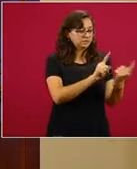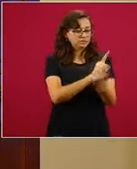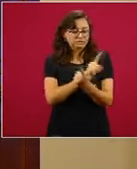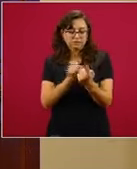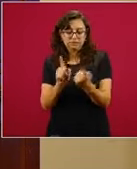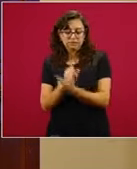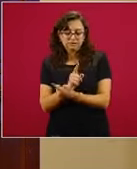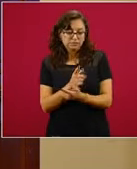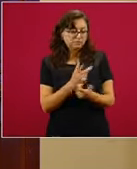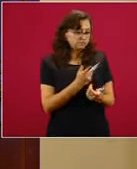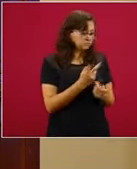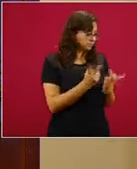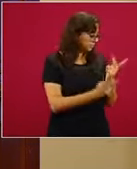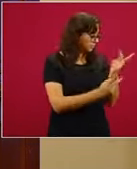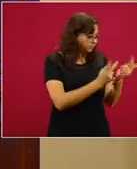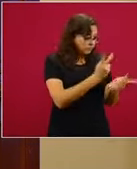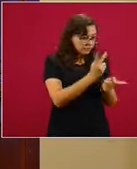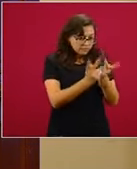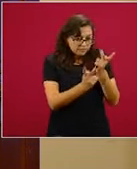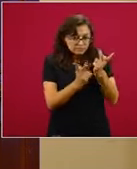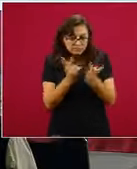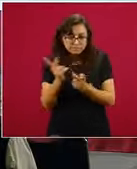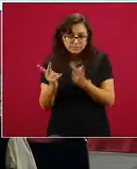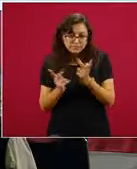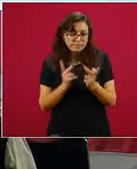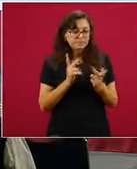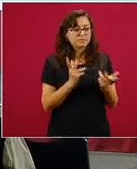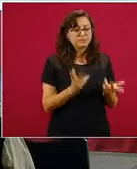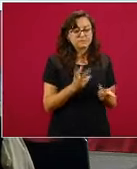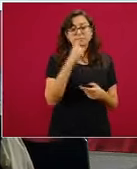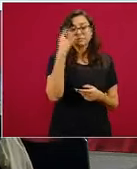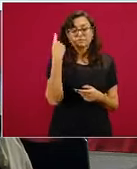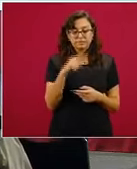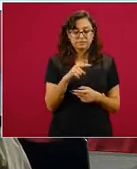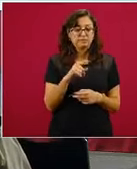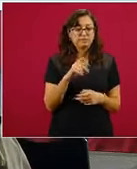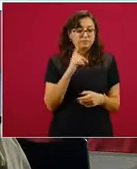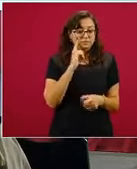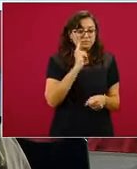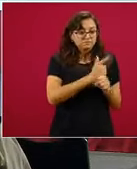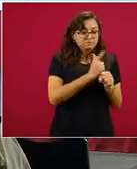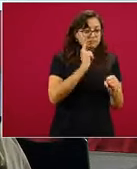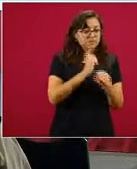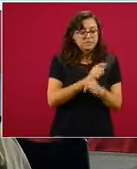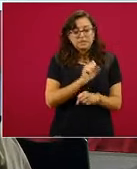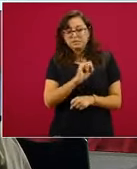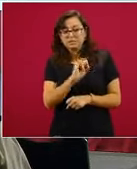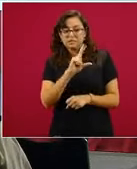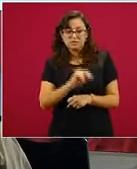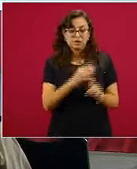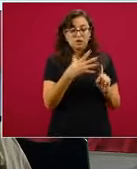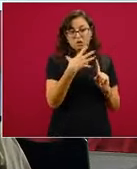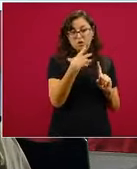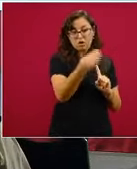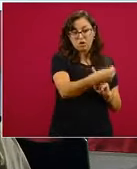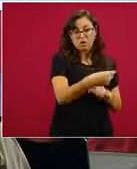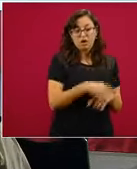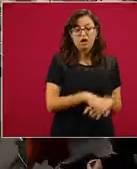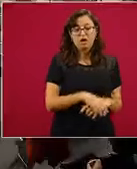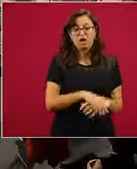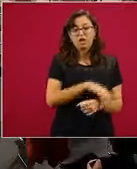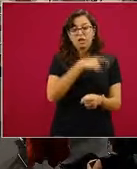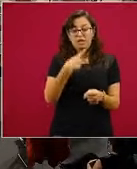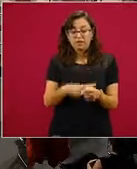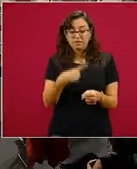alrededor de un caso positivo o confirmado en este caso de tuberculosis. El tratamiento de la infección latente, lo que les